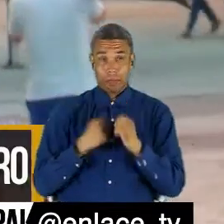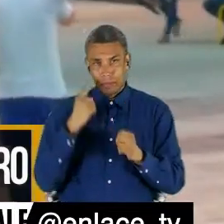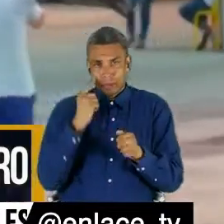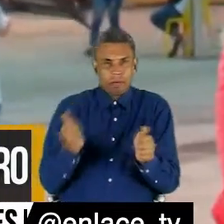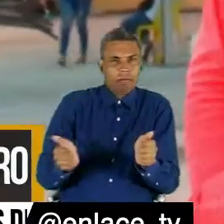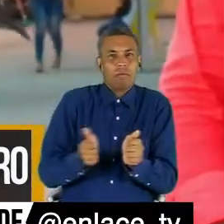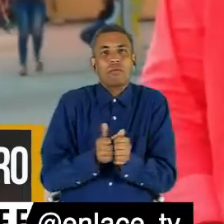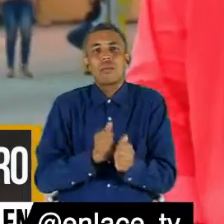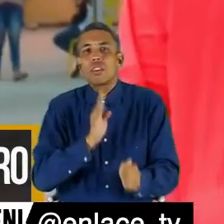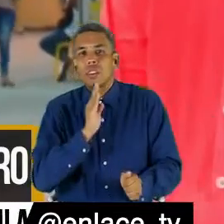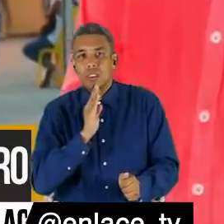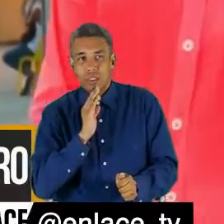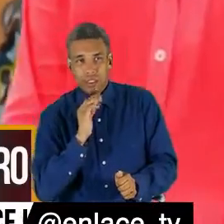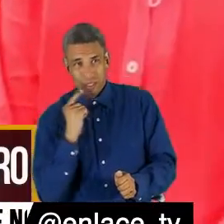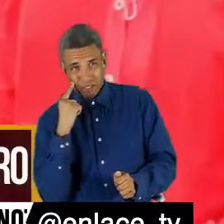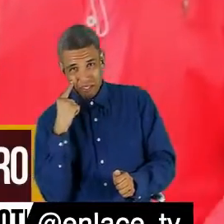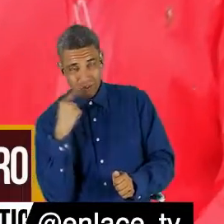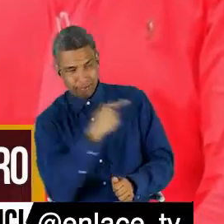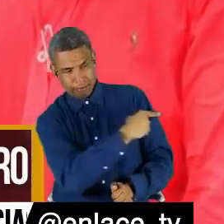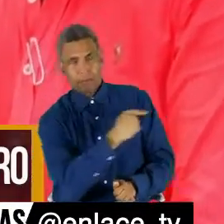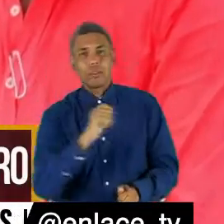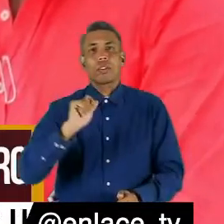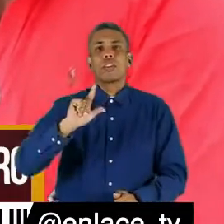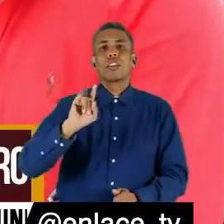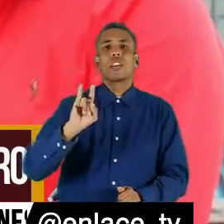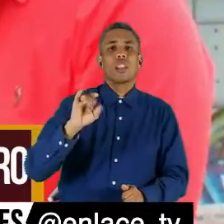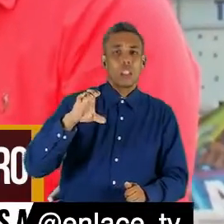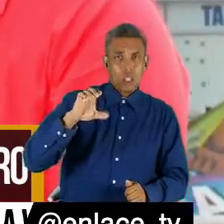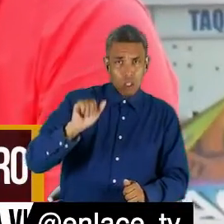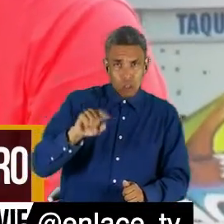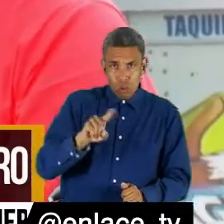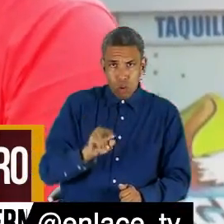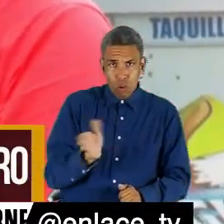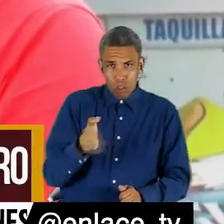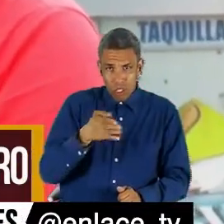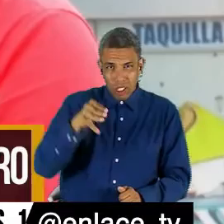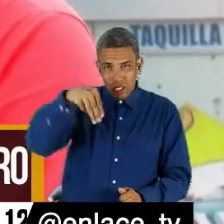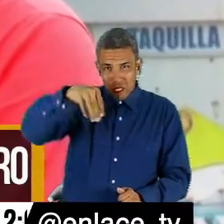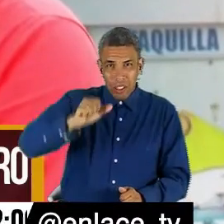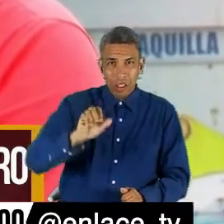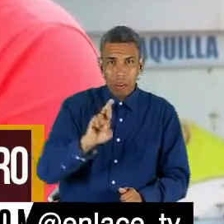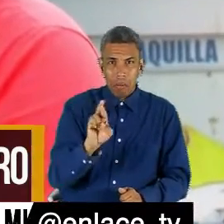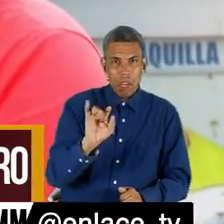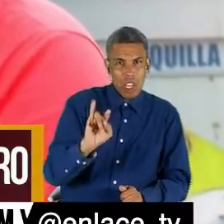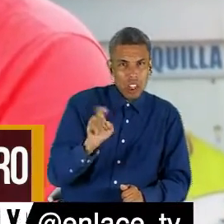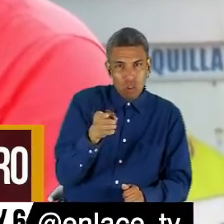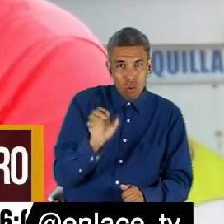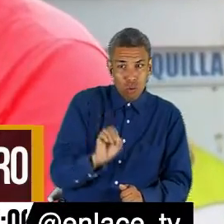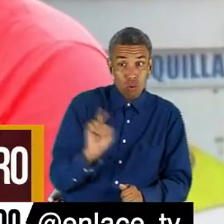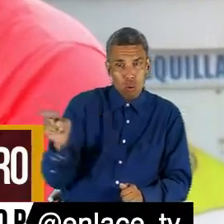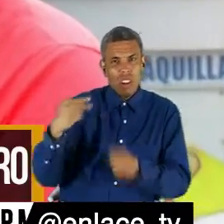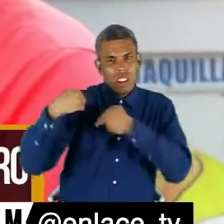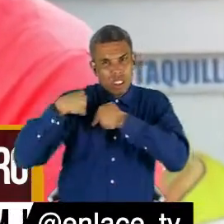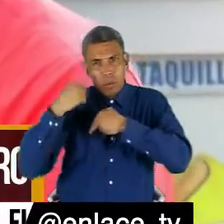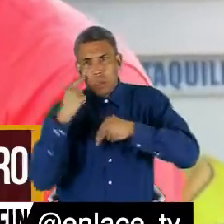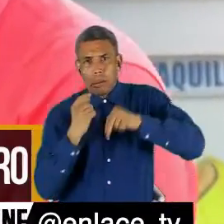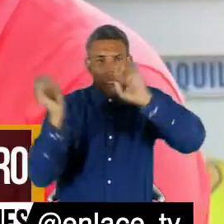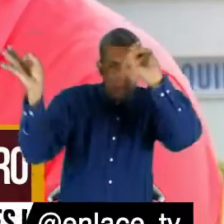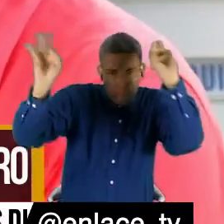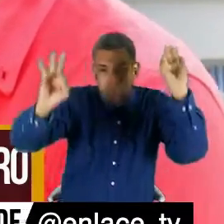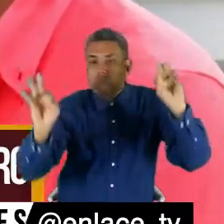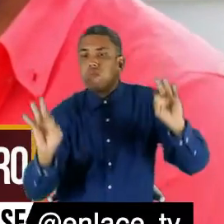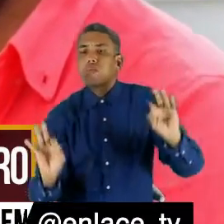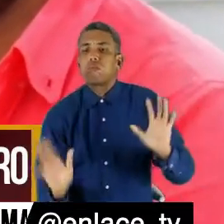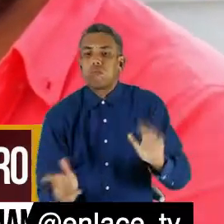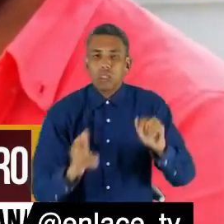Marrugo, él es integrante de FEDAGRO, para que nos cuente detalles de ya lo que se está armando, el tema de los stands y algunas tarimas para algunos eventos que se van a realizar